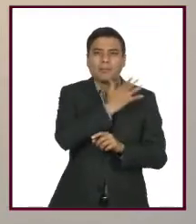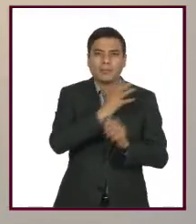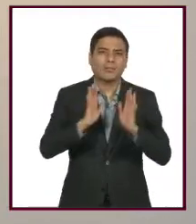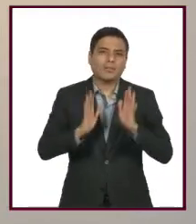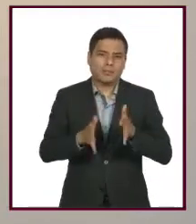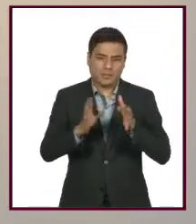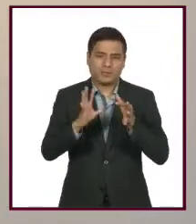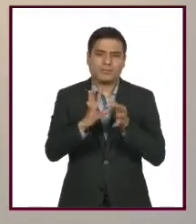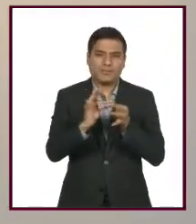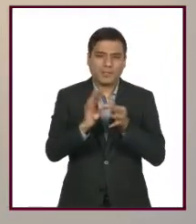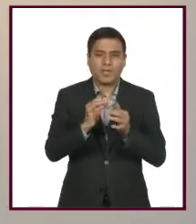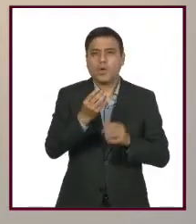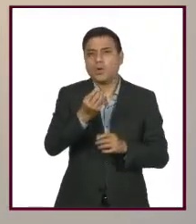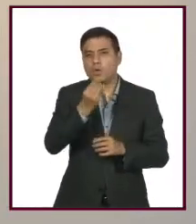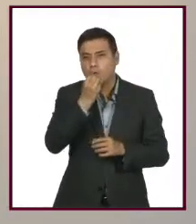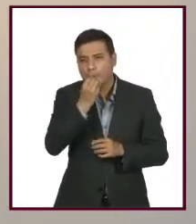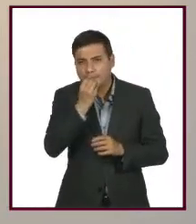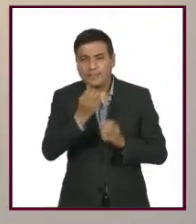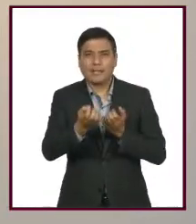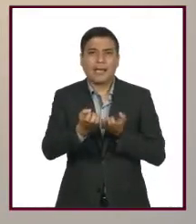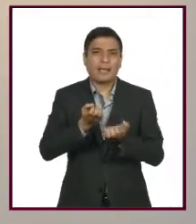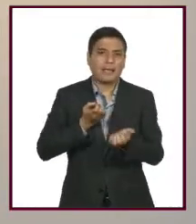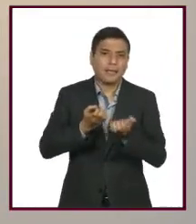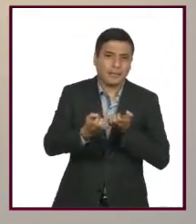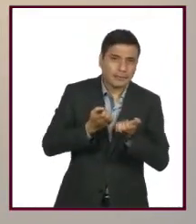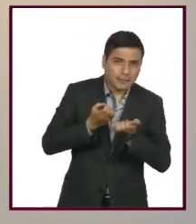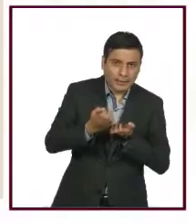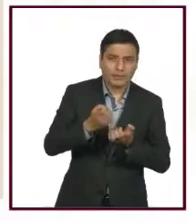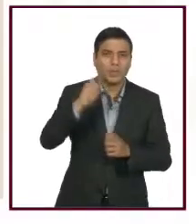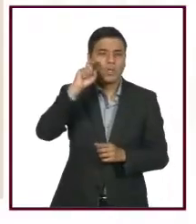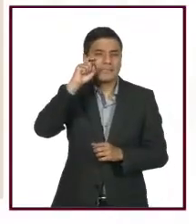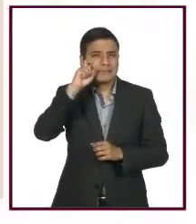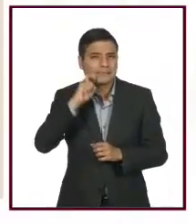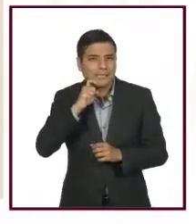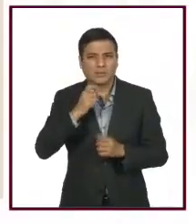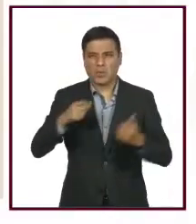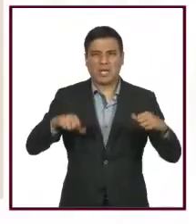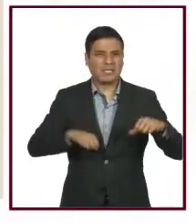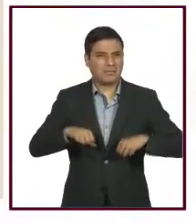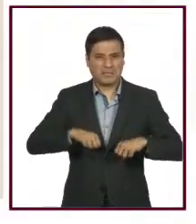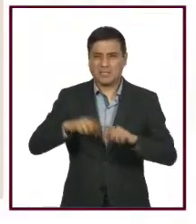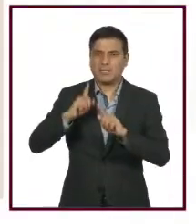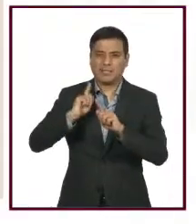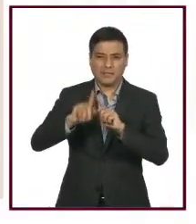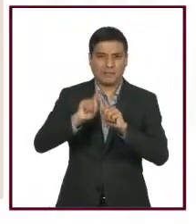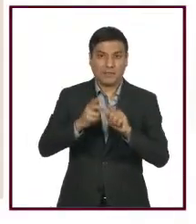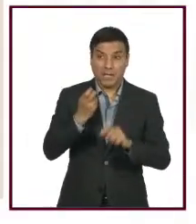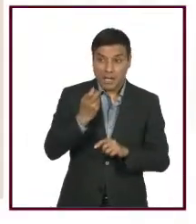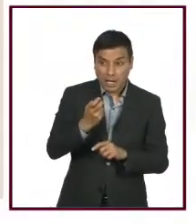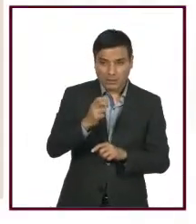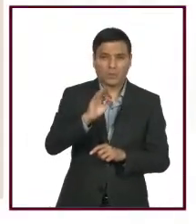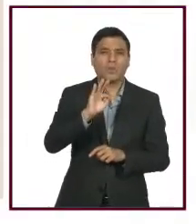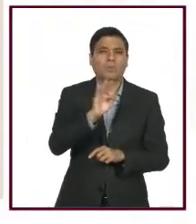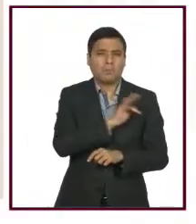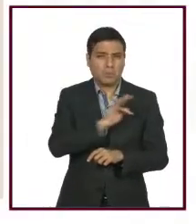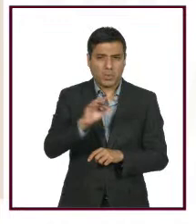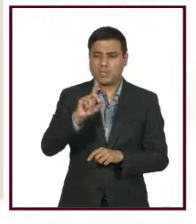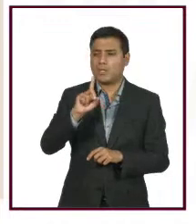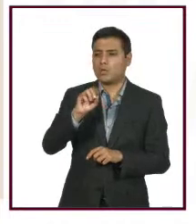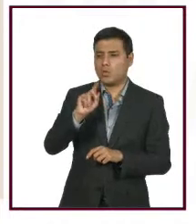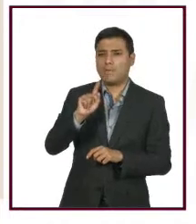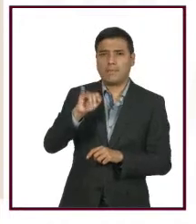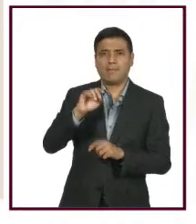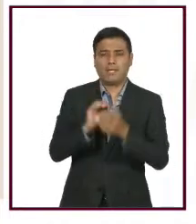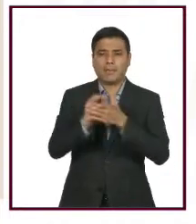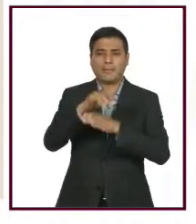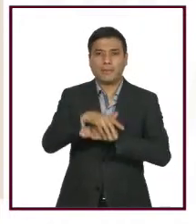la comida, el ejercicio, el sexo y otras actividades que normalmente hacemos que nos hace que liberemos esta dopamina.